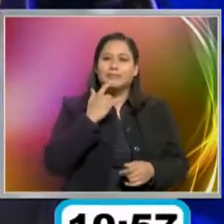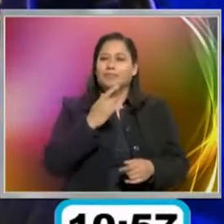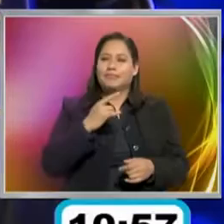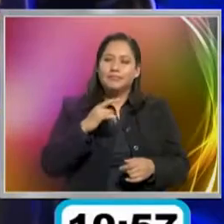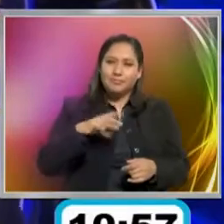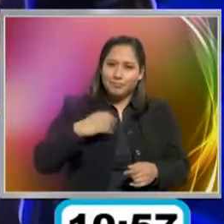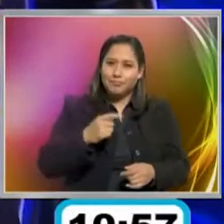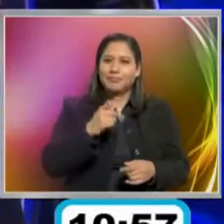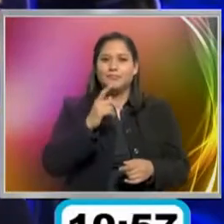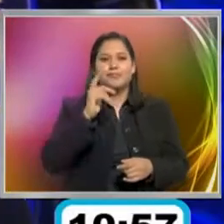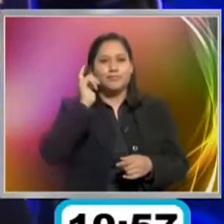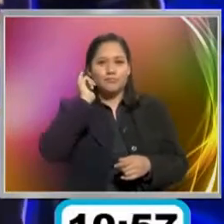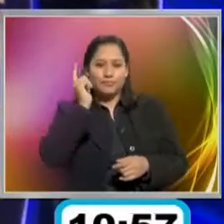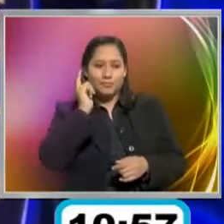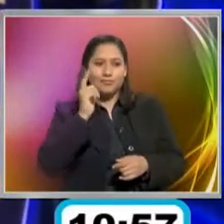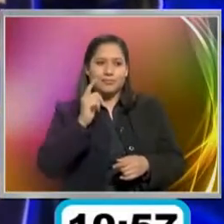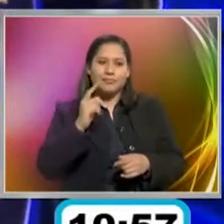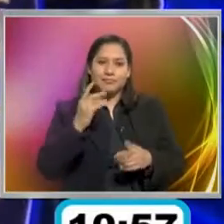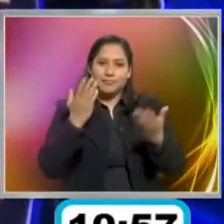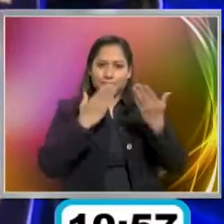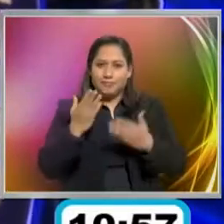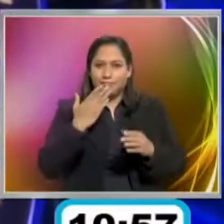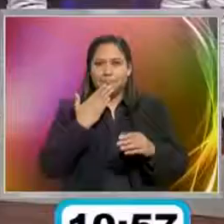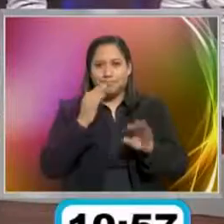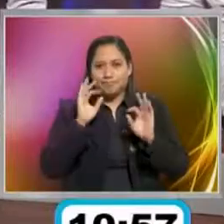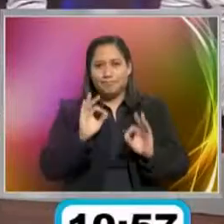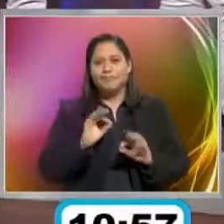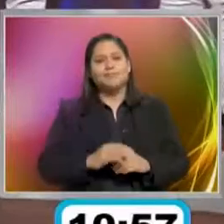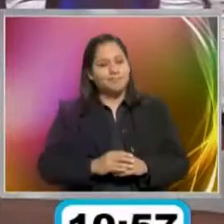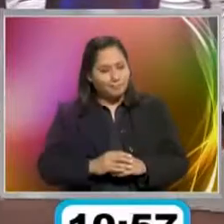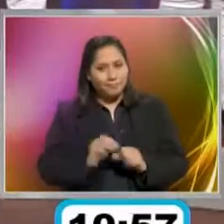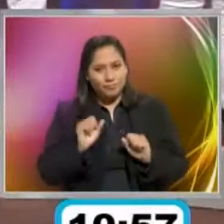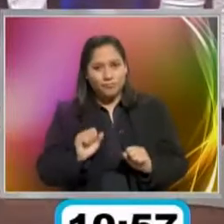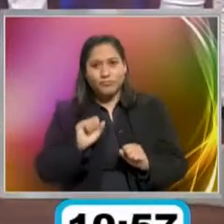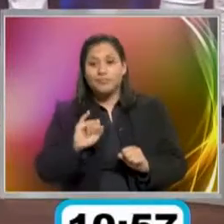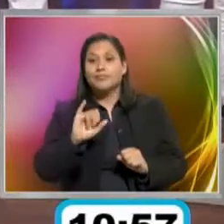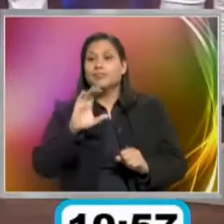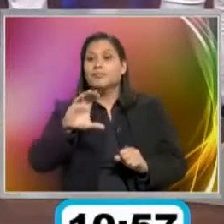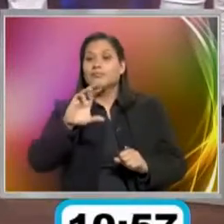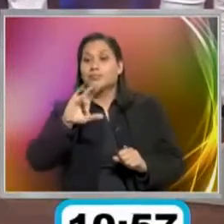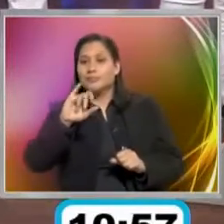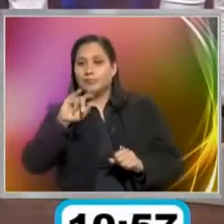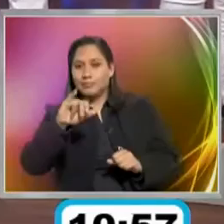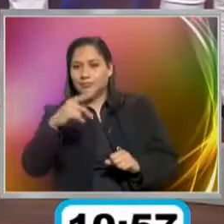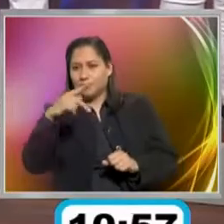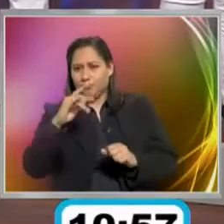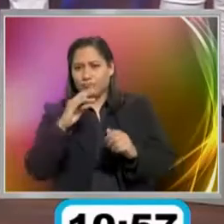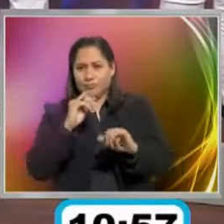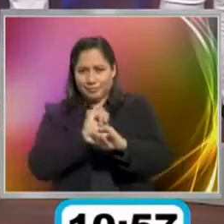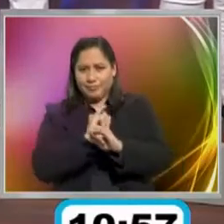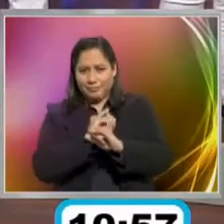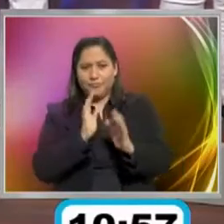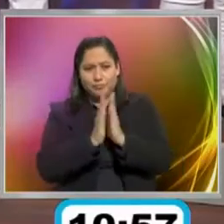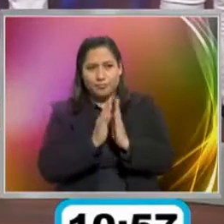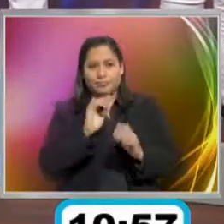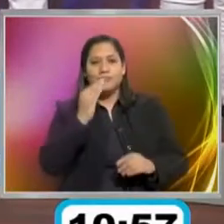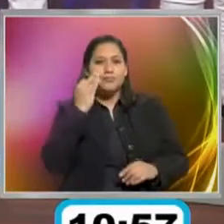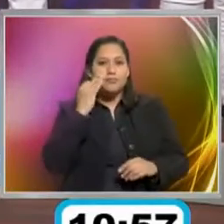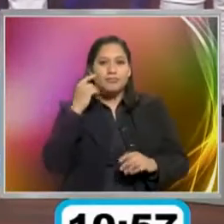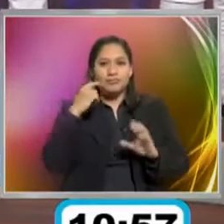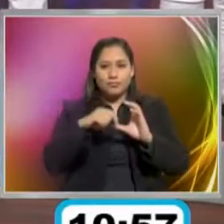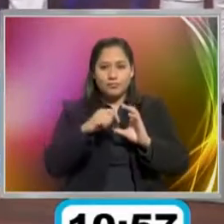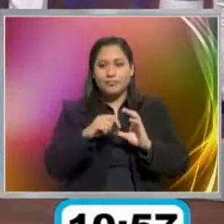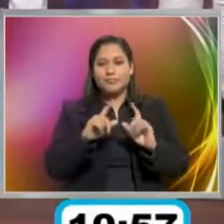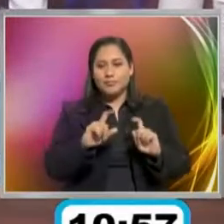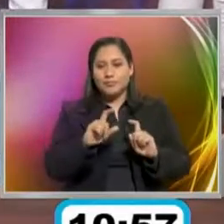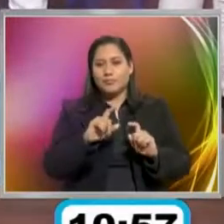trabajando y esperando que las cosas se den y se den bien. Así va a ser. Oye, Cristian Jacobo, ¿nos regalas nuevamente tus redes sociales? Claro que sí, Facebook, Twitter,